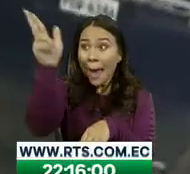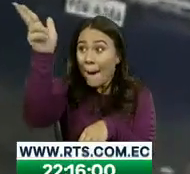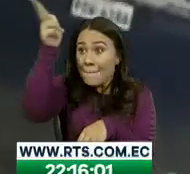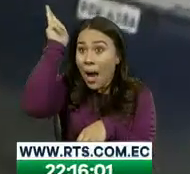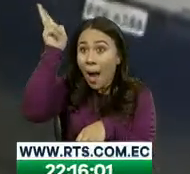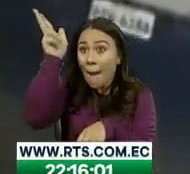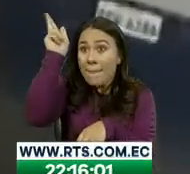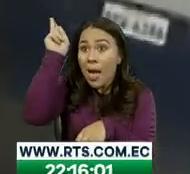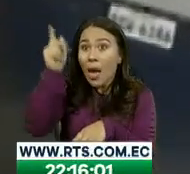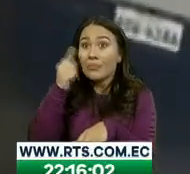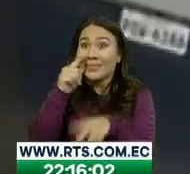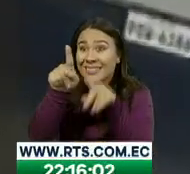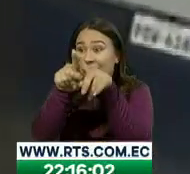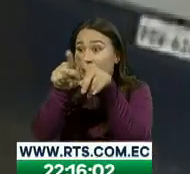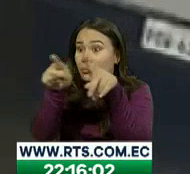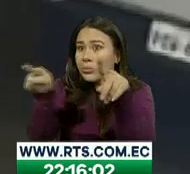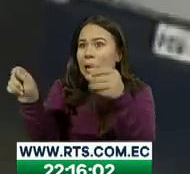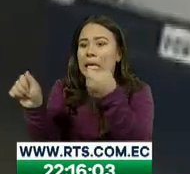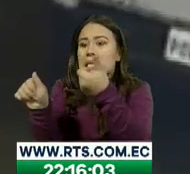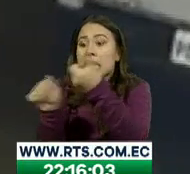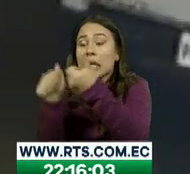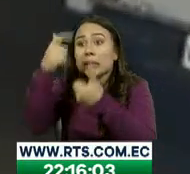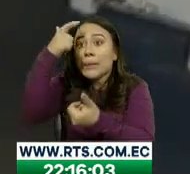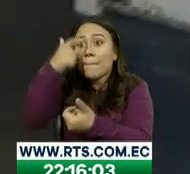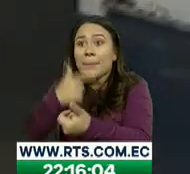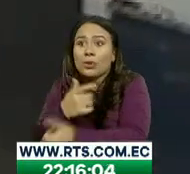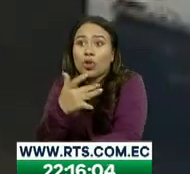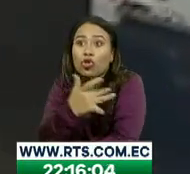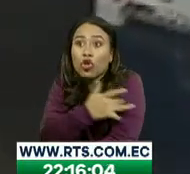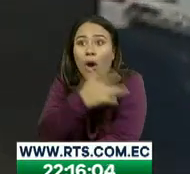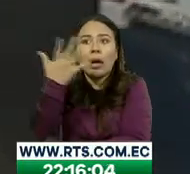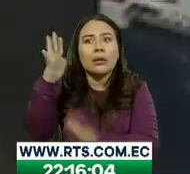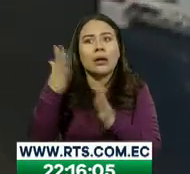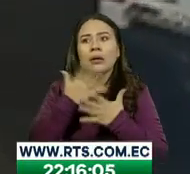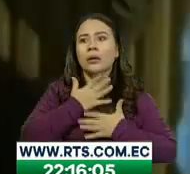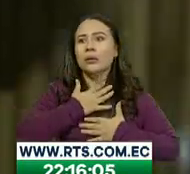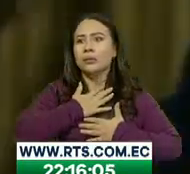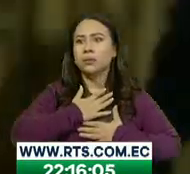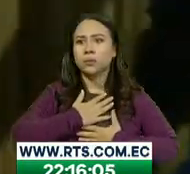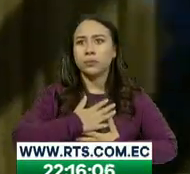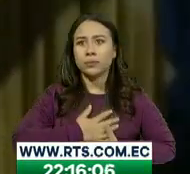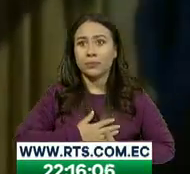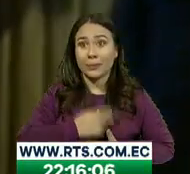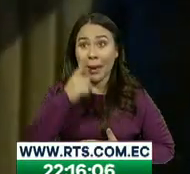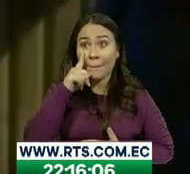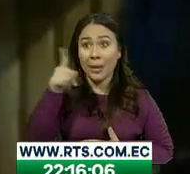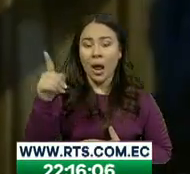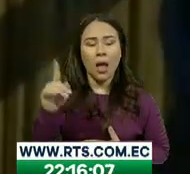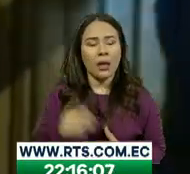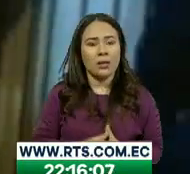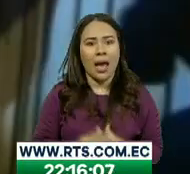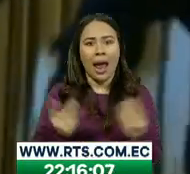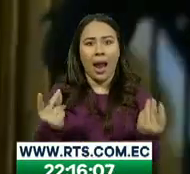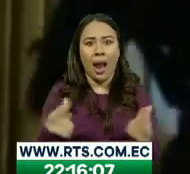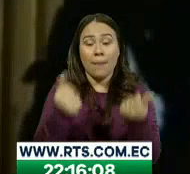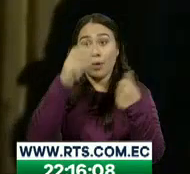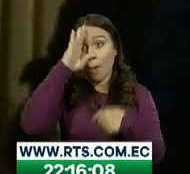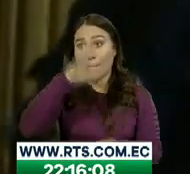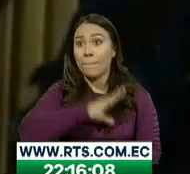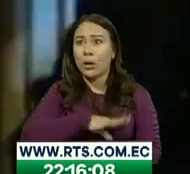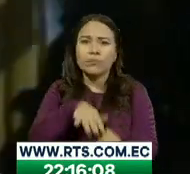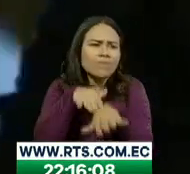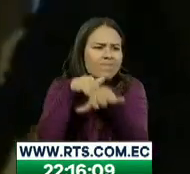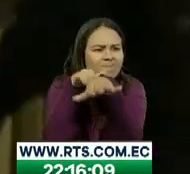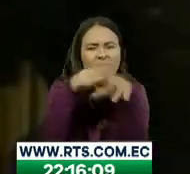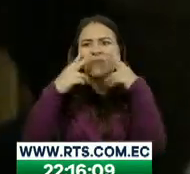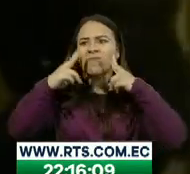sin importar que podía impactar sobre la humanidad de las personas que estaban en el lugar. En esta ocasión no les duró mucho la valentía. Agentes